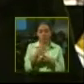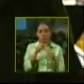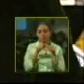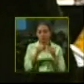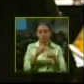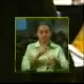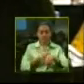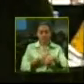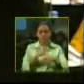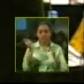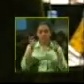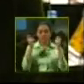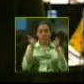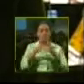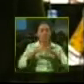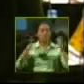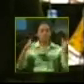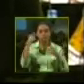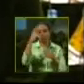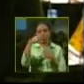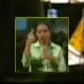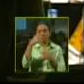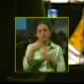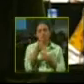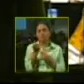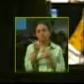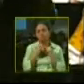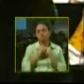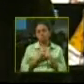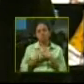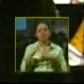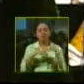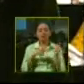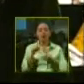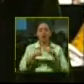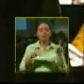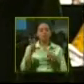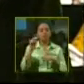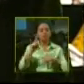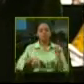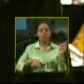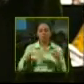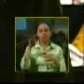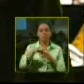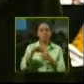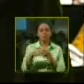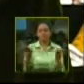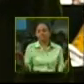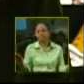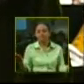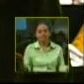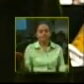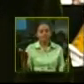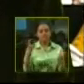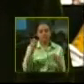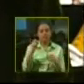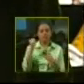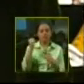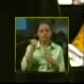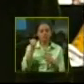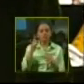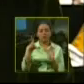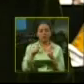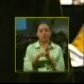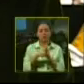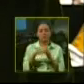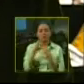de campaña muchísimos rostros de desencanto que efectivamente no pudieron hacer uso de ese su legítimo derecho a